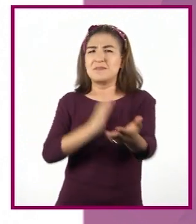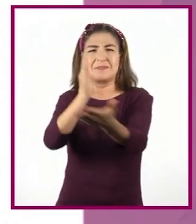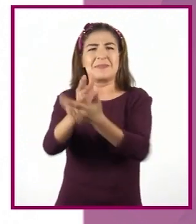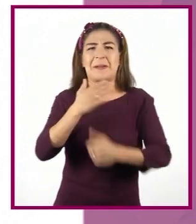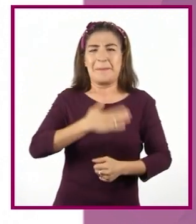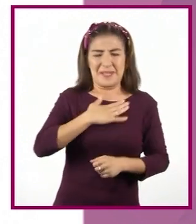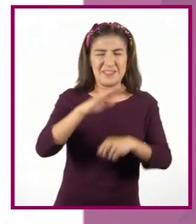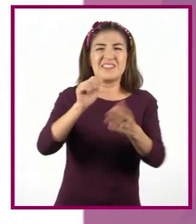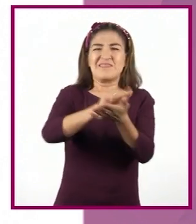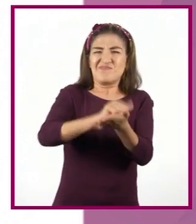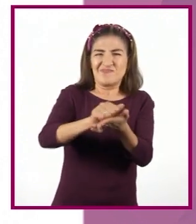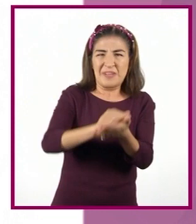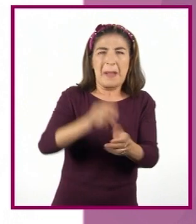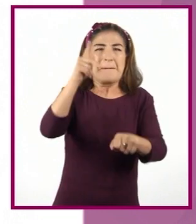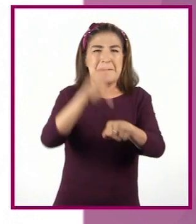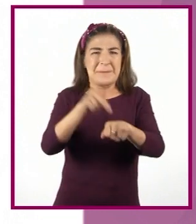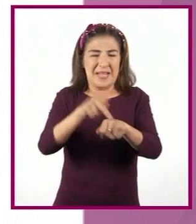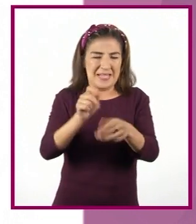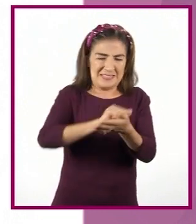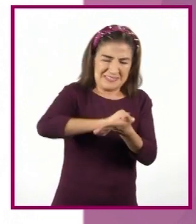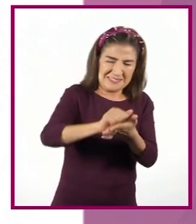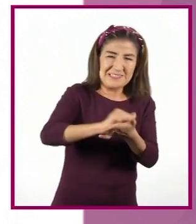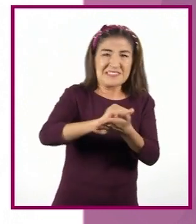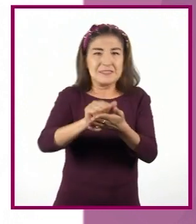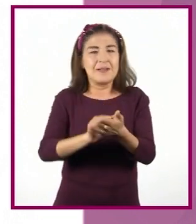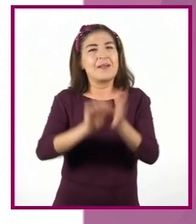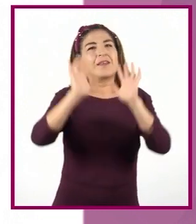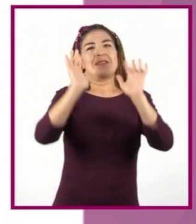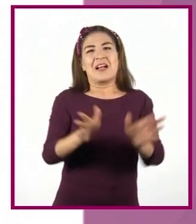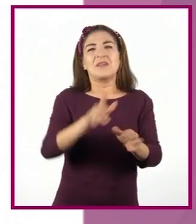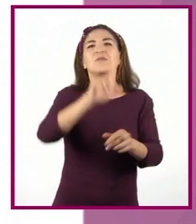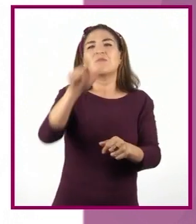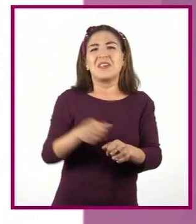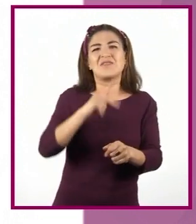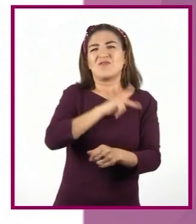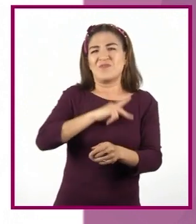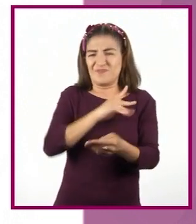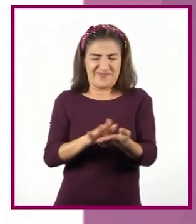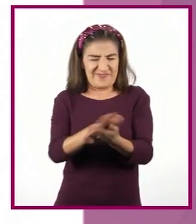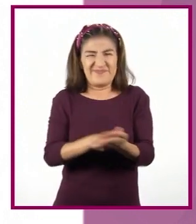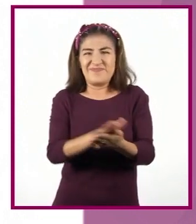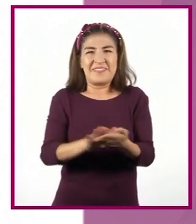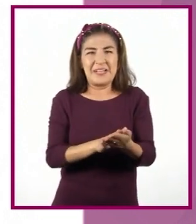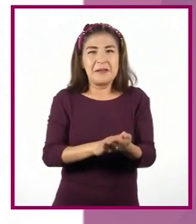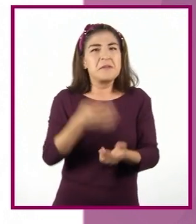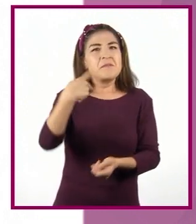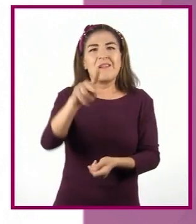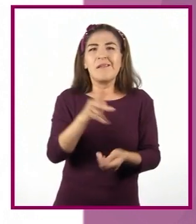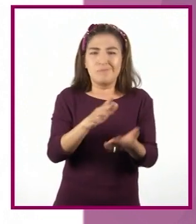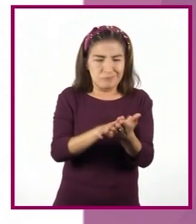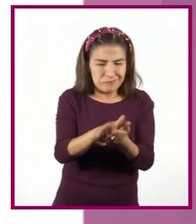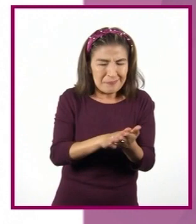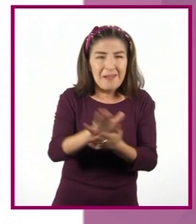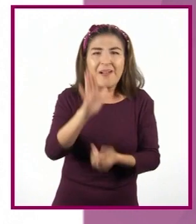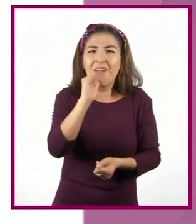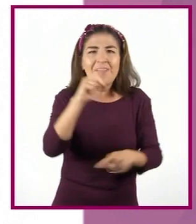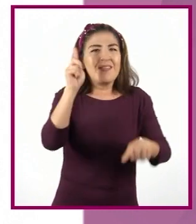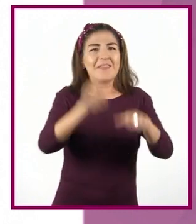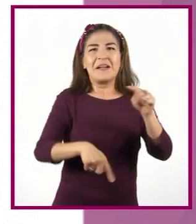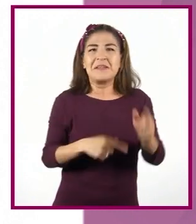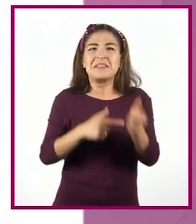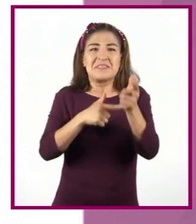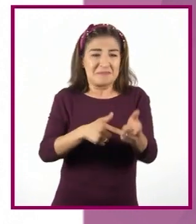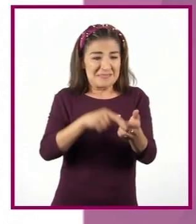con zacate, piedra pómez y finalmente me lavé con blanqueador. Pero el intento fue inútil. porque la